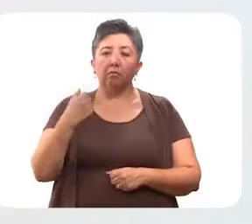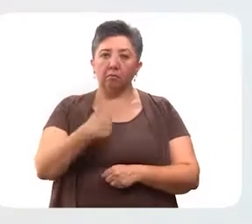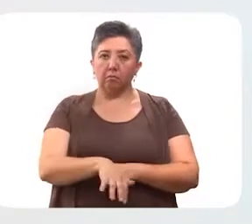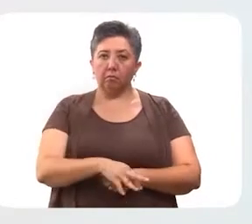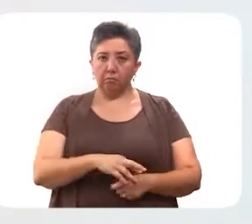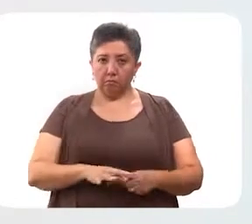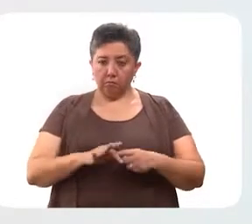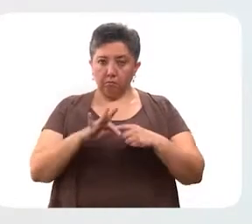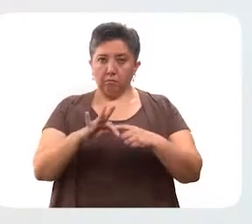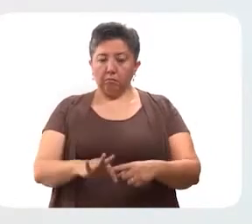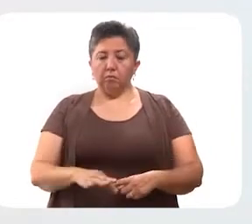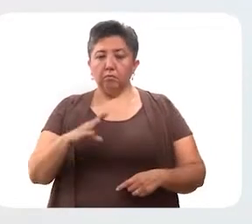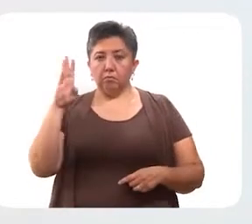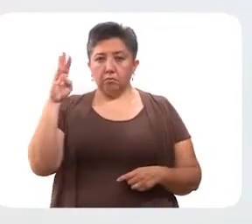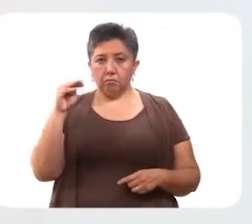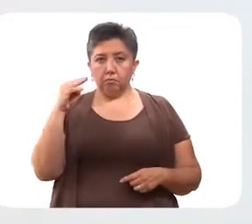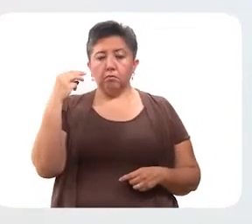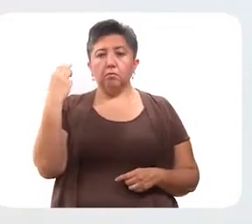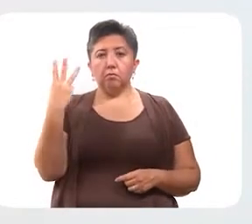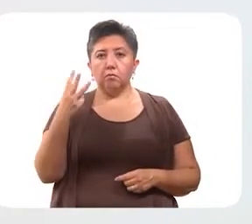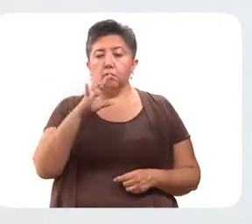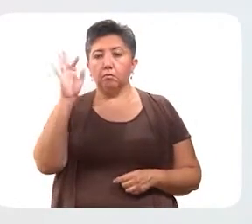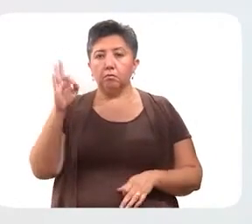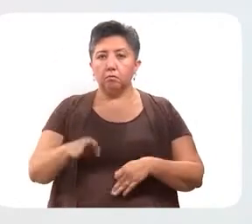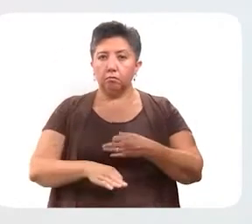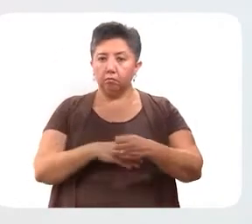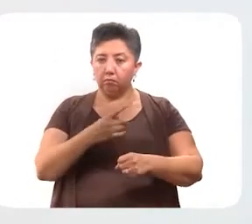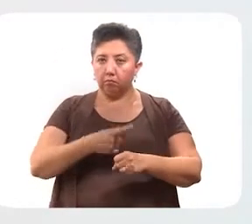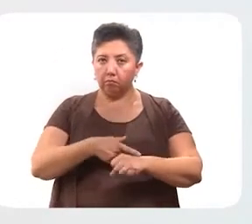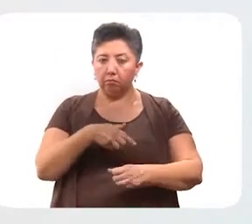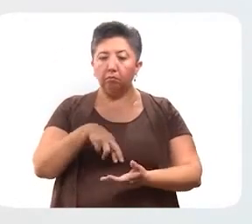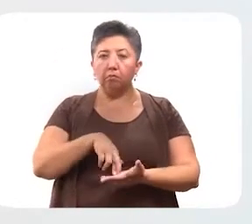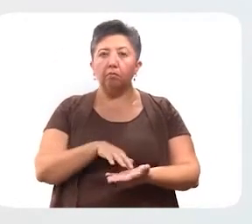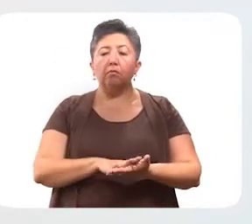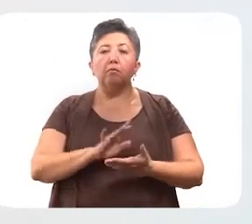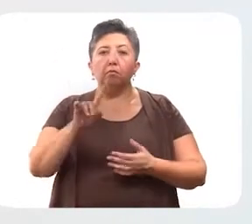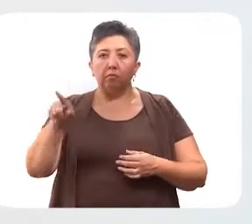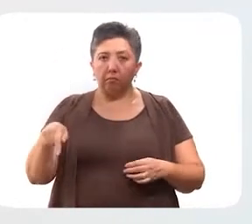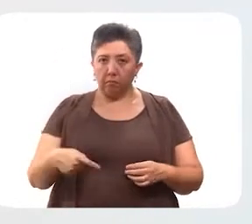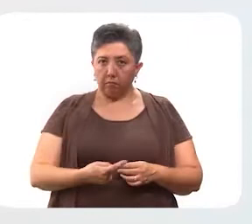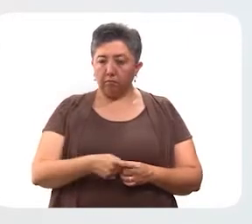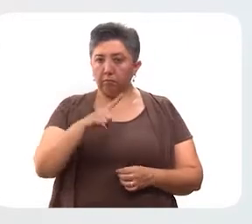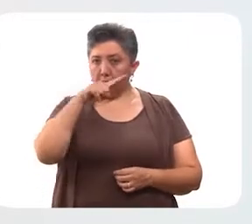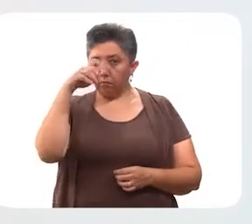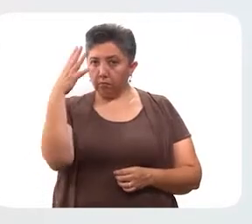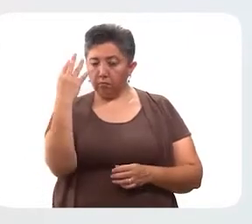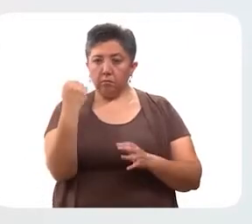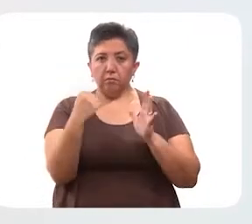Esta cifra representa el 93% del total de contagios registrados, que es